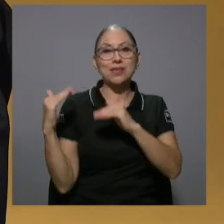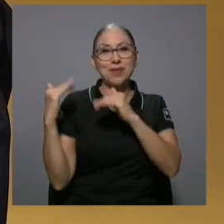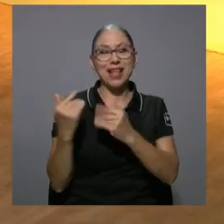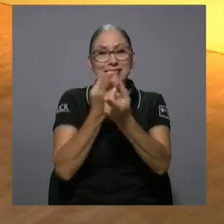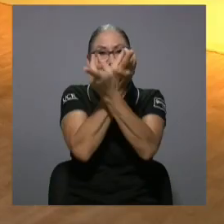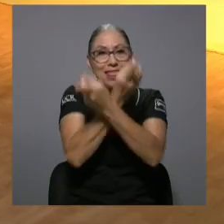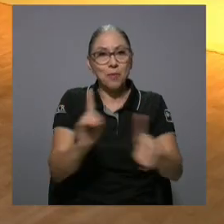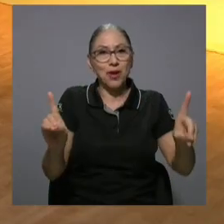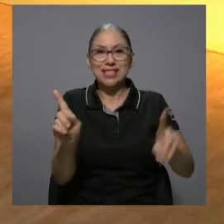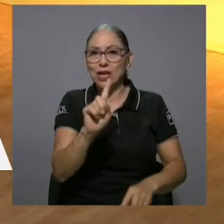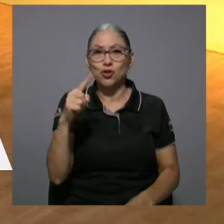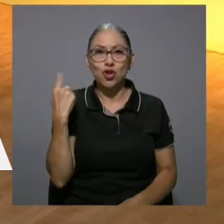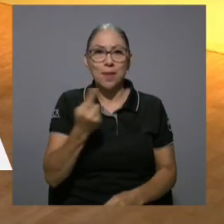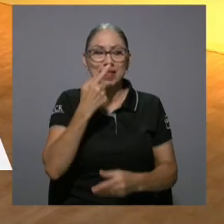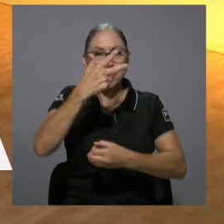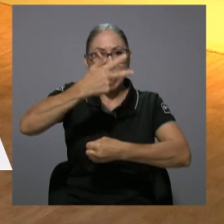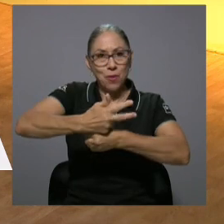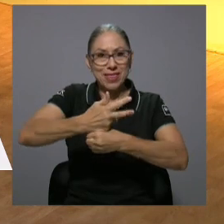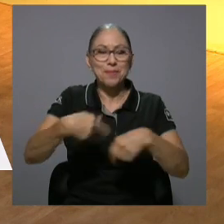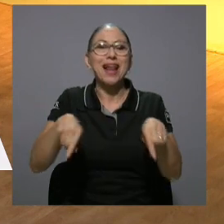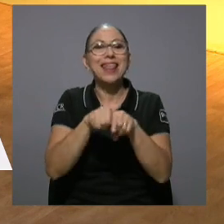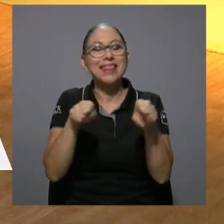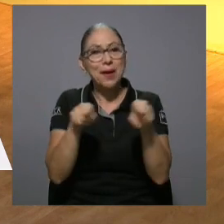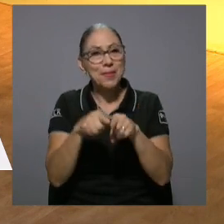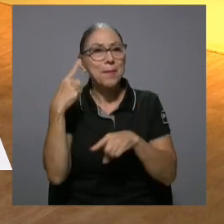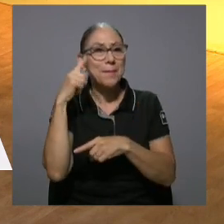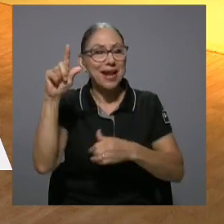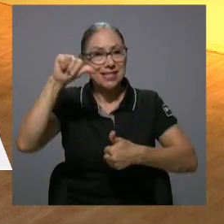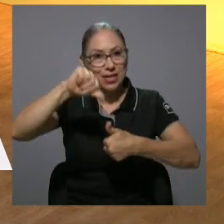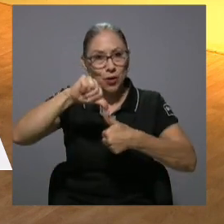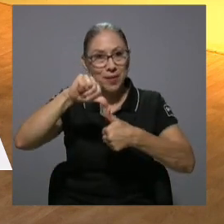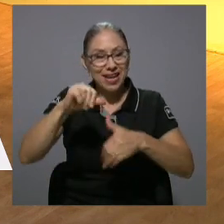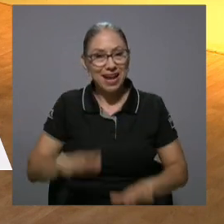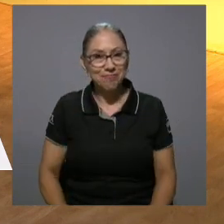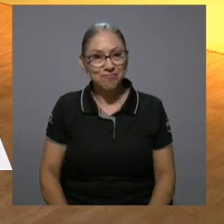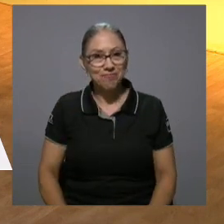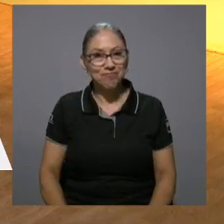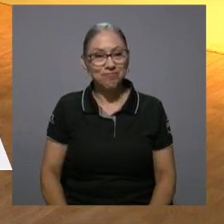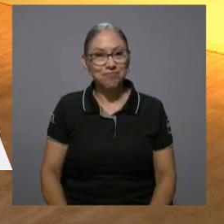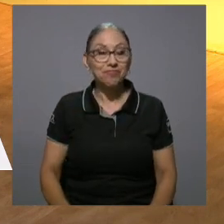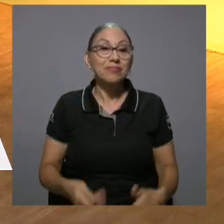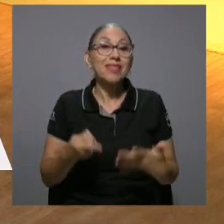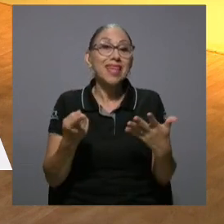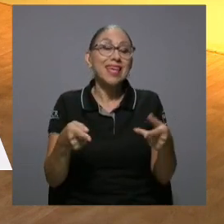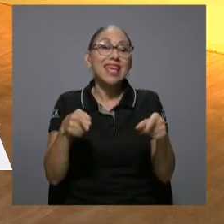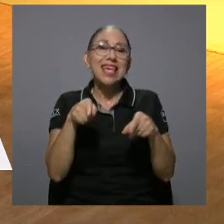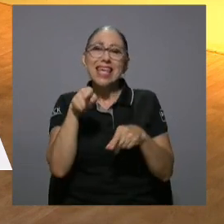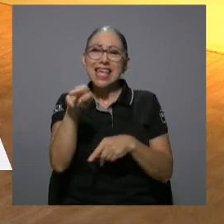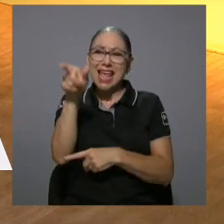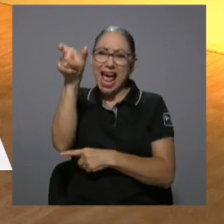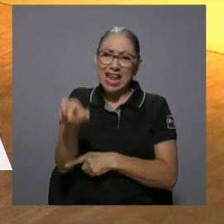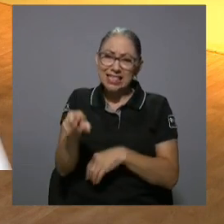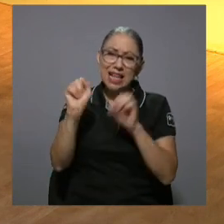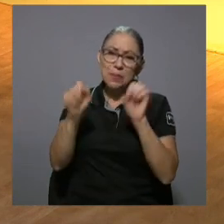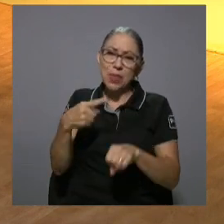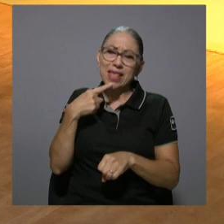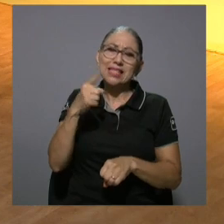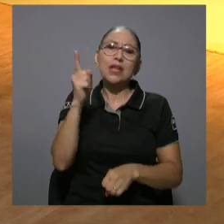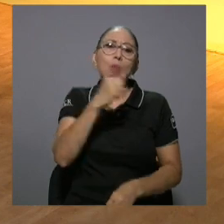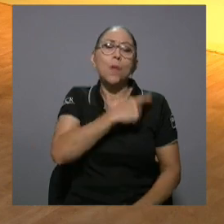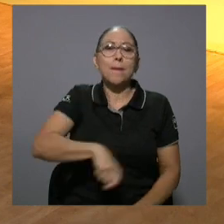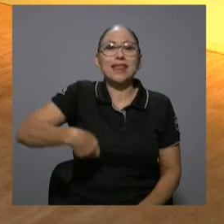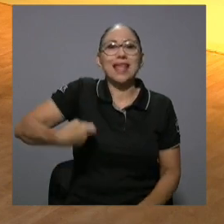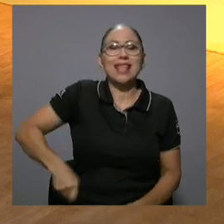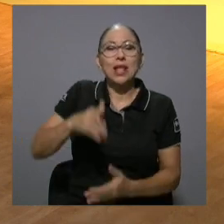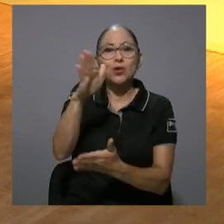para Guatemala, sino también para Centroamérica. Y a él se le puede definir como un mandatario de centroizquierda,